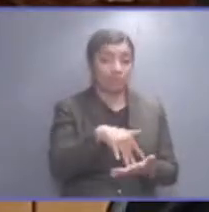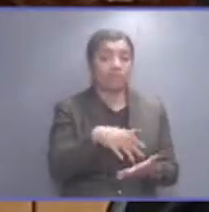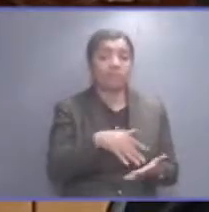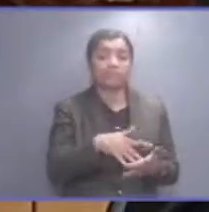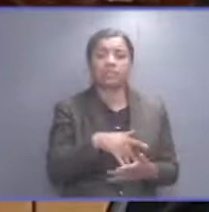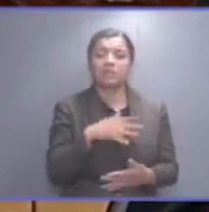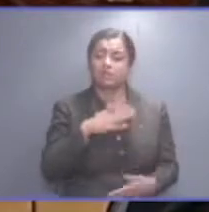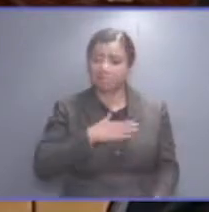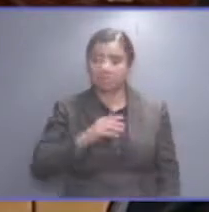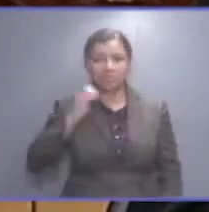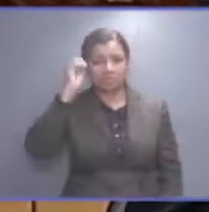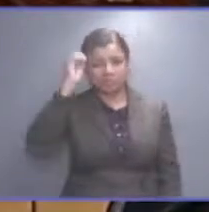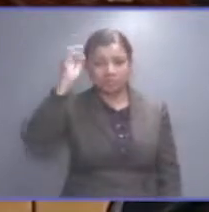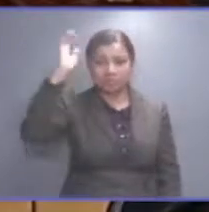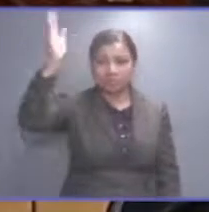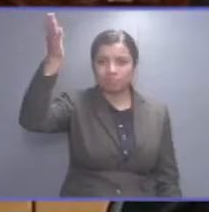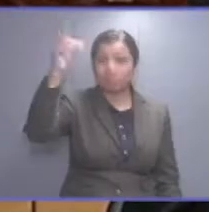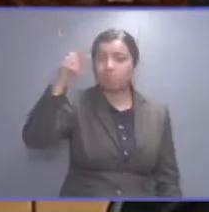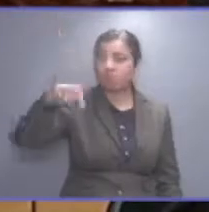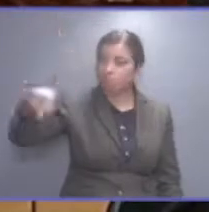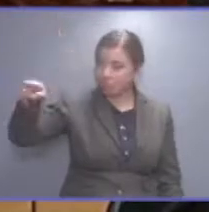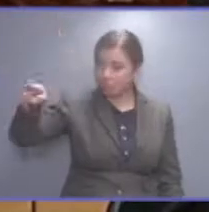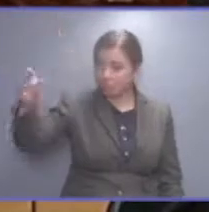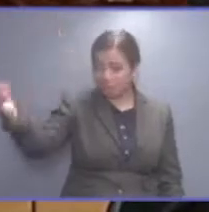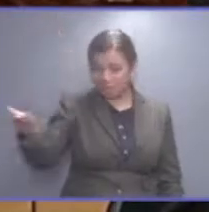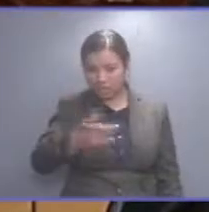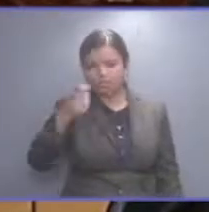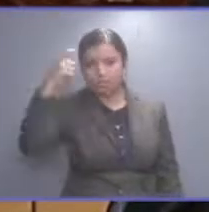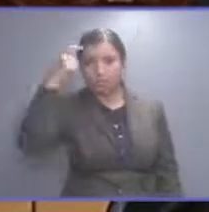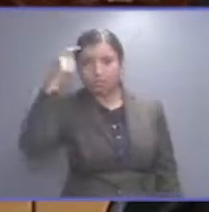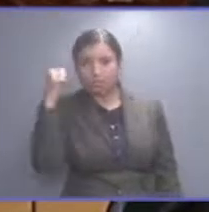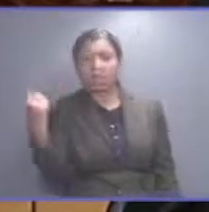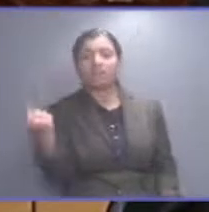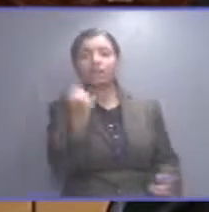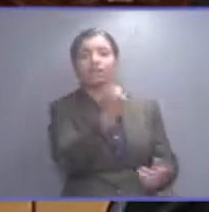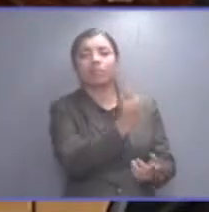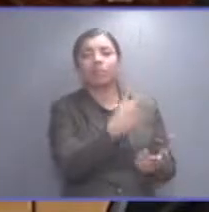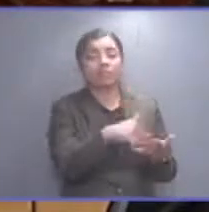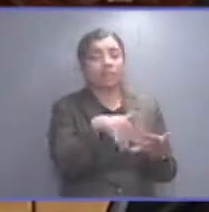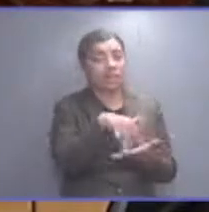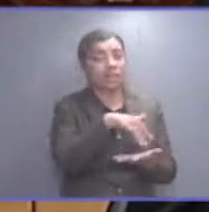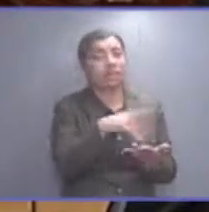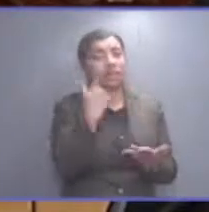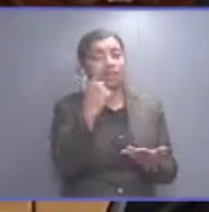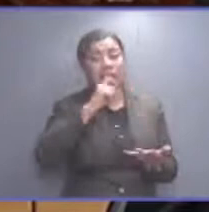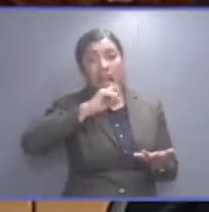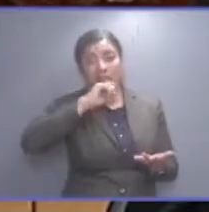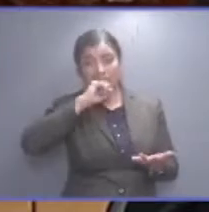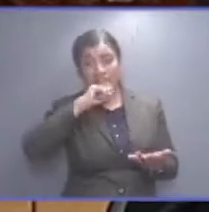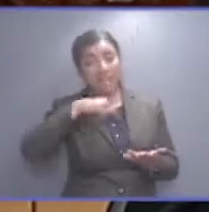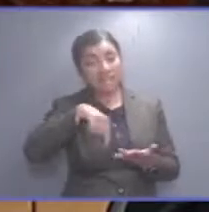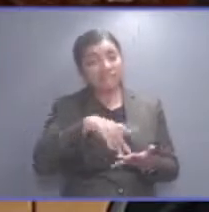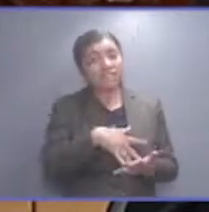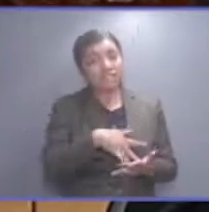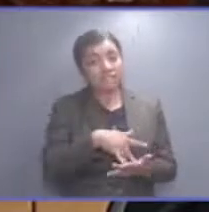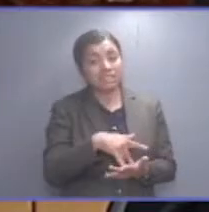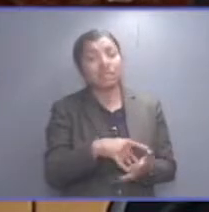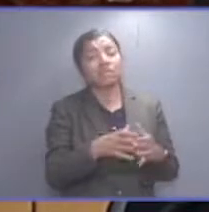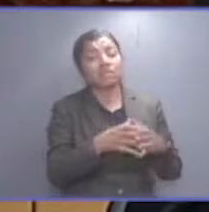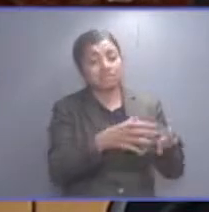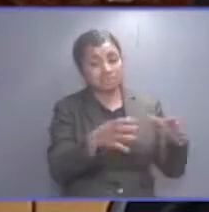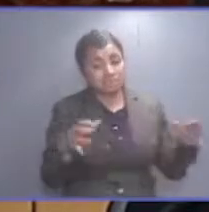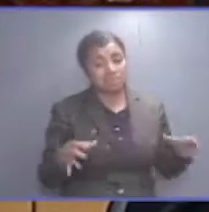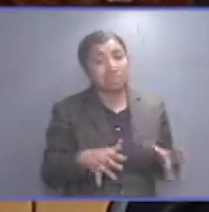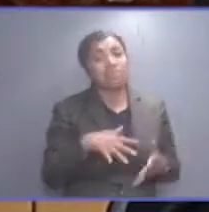mi reflexión es: pónganse en los zapatos de los más vulnerables. La mayoría de